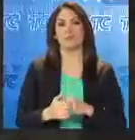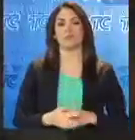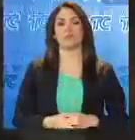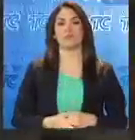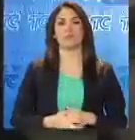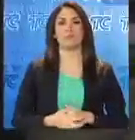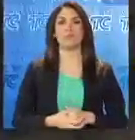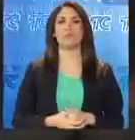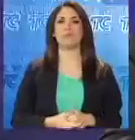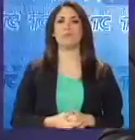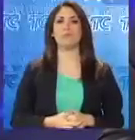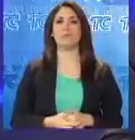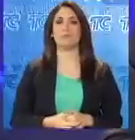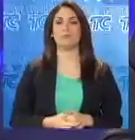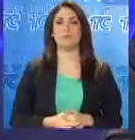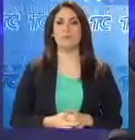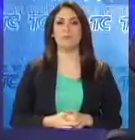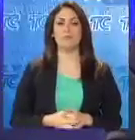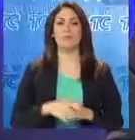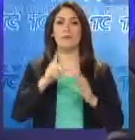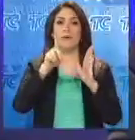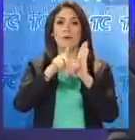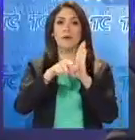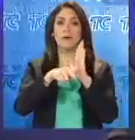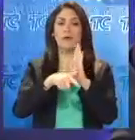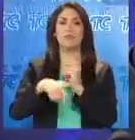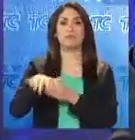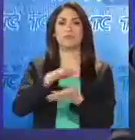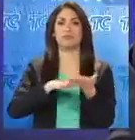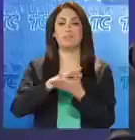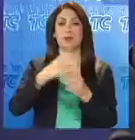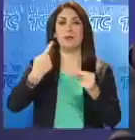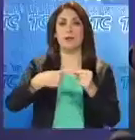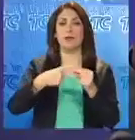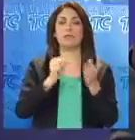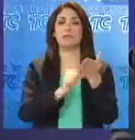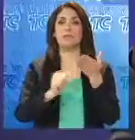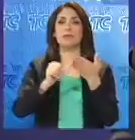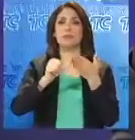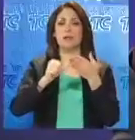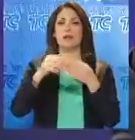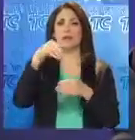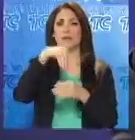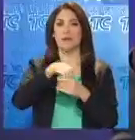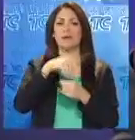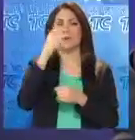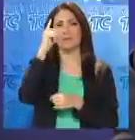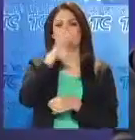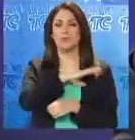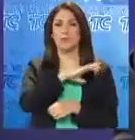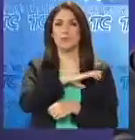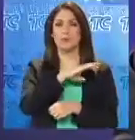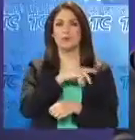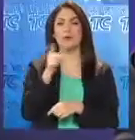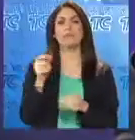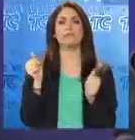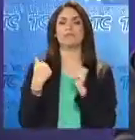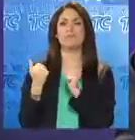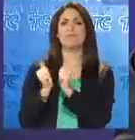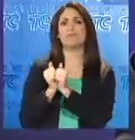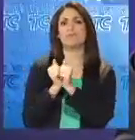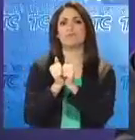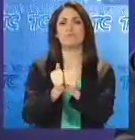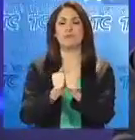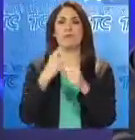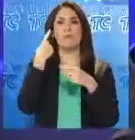Televisión. Y luego de los desmanes registrados en Quito, el ministro del Interior, José Serrano, acompañó a los policías que resultaron heridos